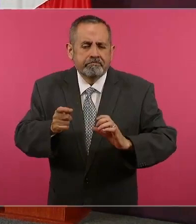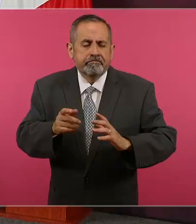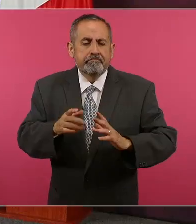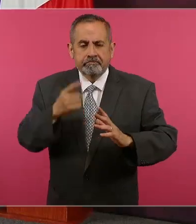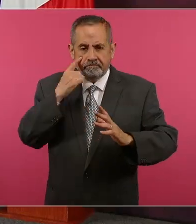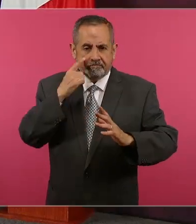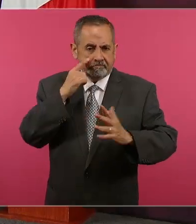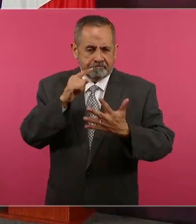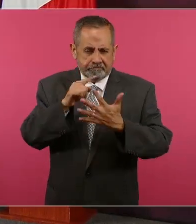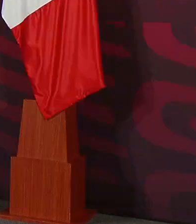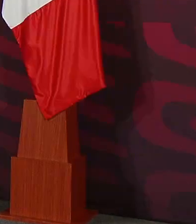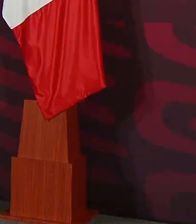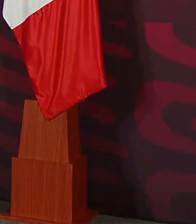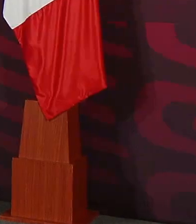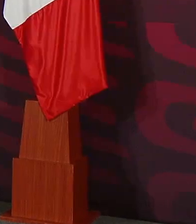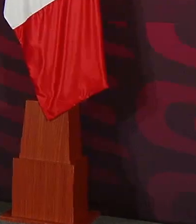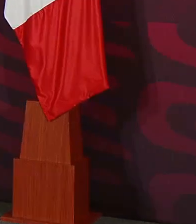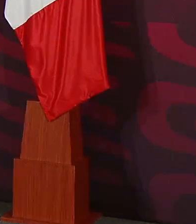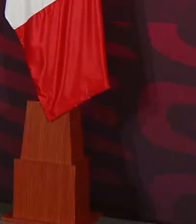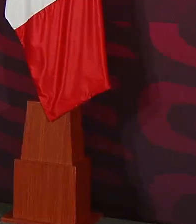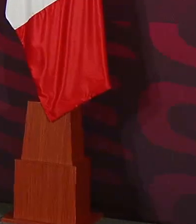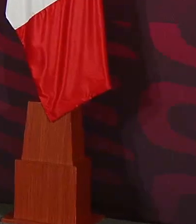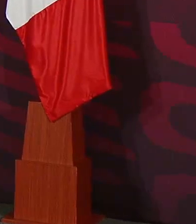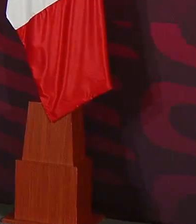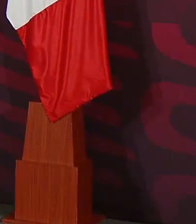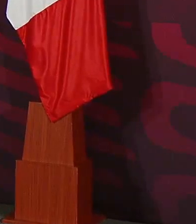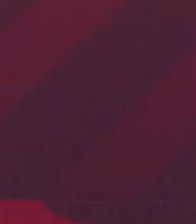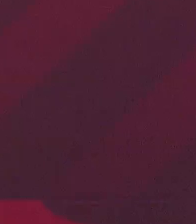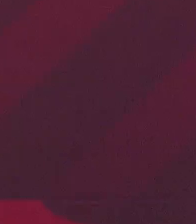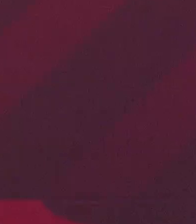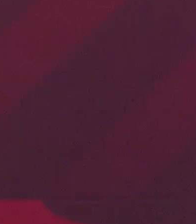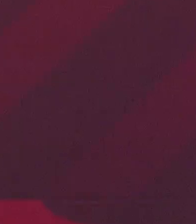todo, porque están